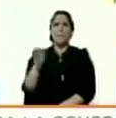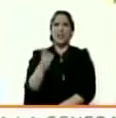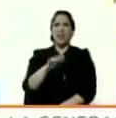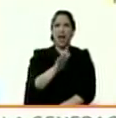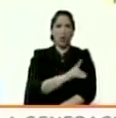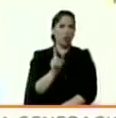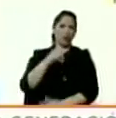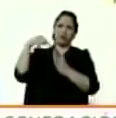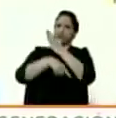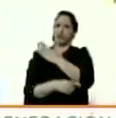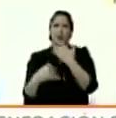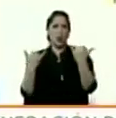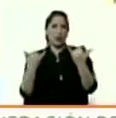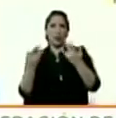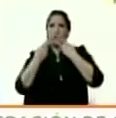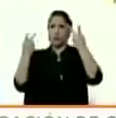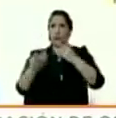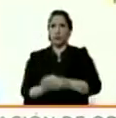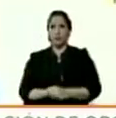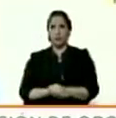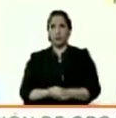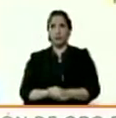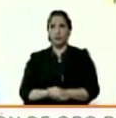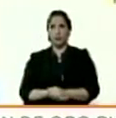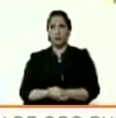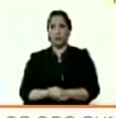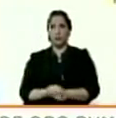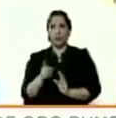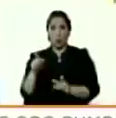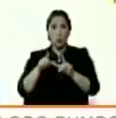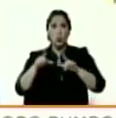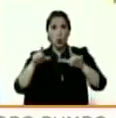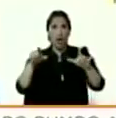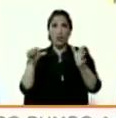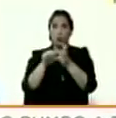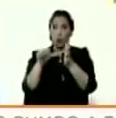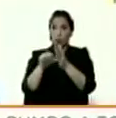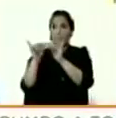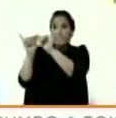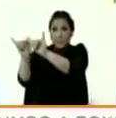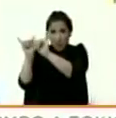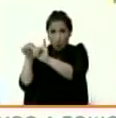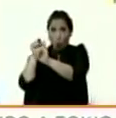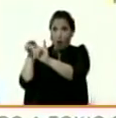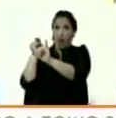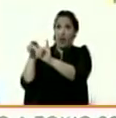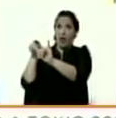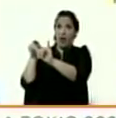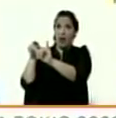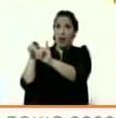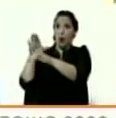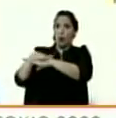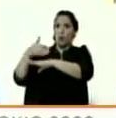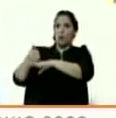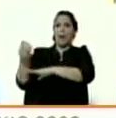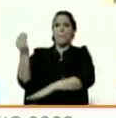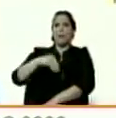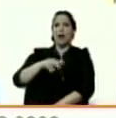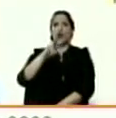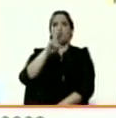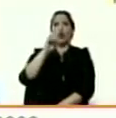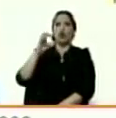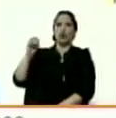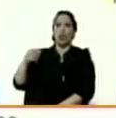ellas por el horario en que lo estamos diciendo, pero sobre todo son zonas donde él mismo está sindicado de más de 200